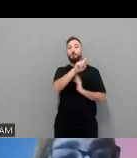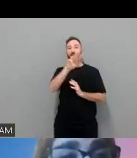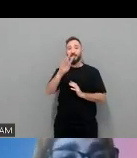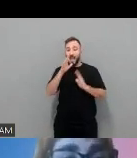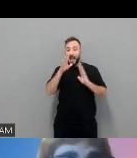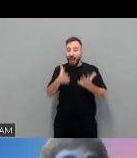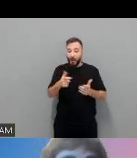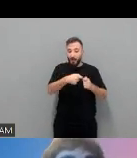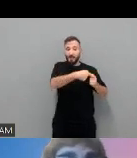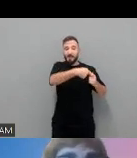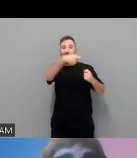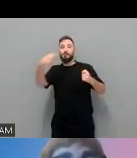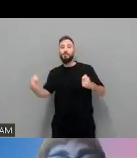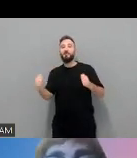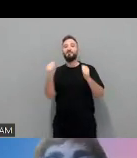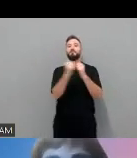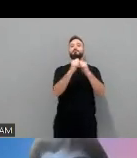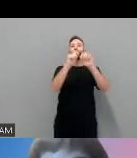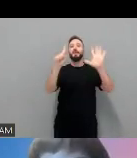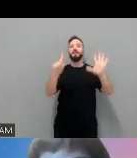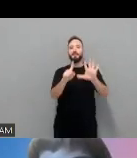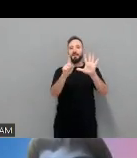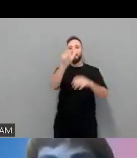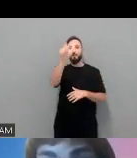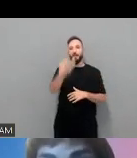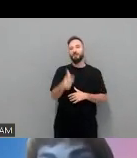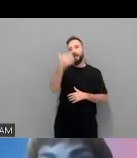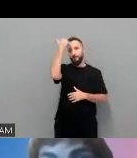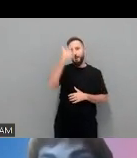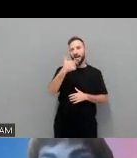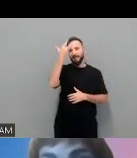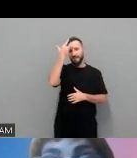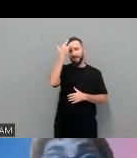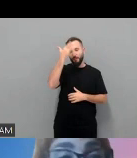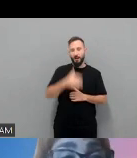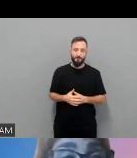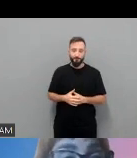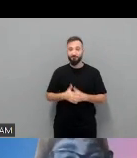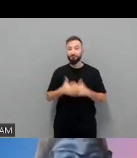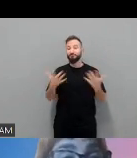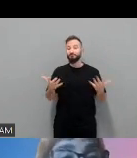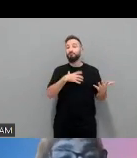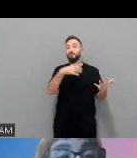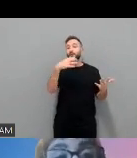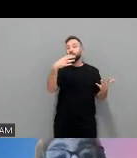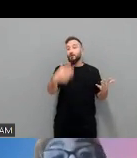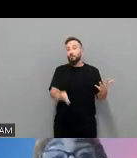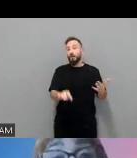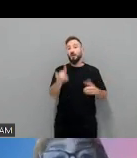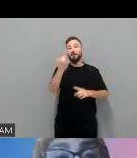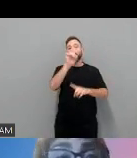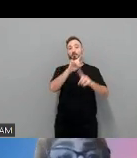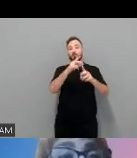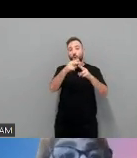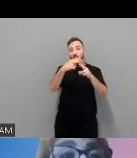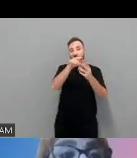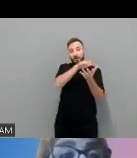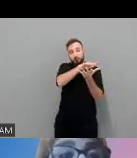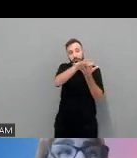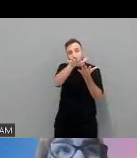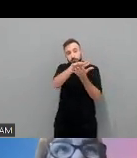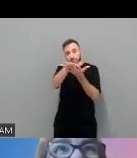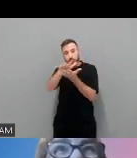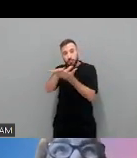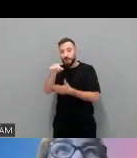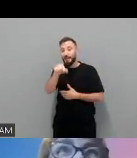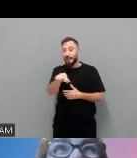hasta los 26 años de la persona con parálisis cerebral. Posiblemente de todas las cuestiones de incidencia política que hemos hecho, esta ya ha